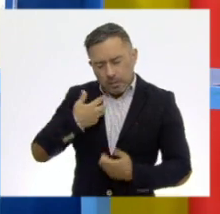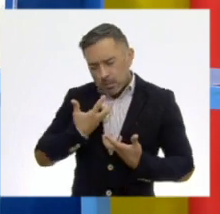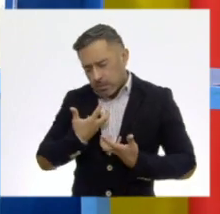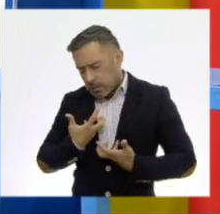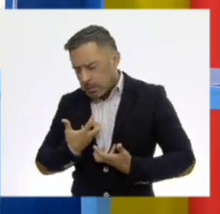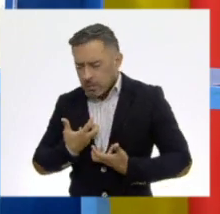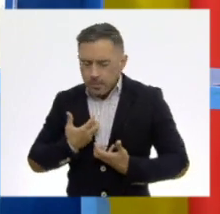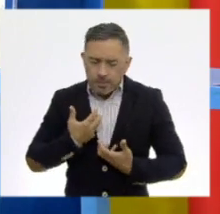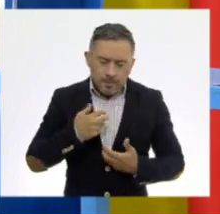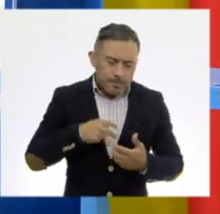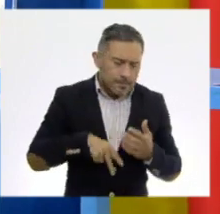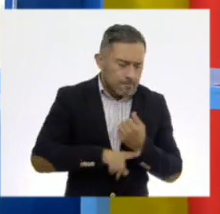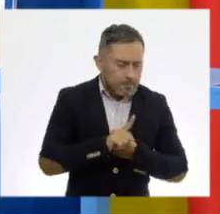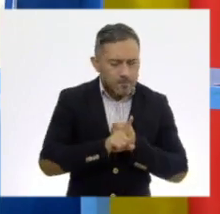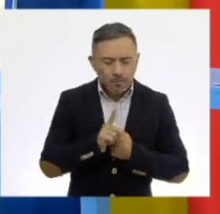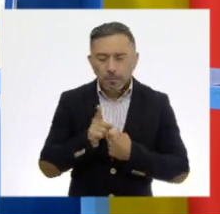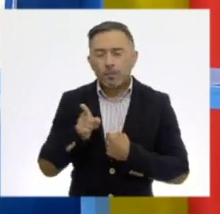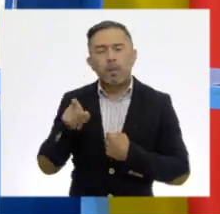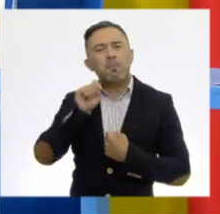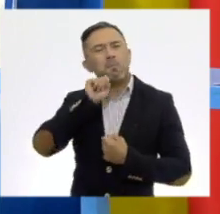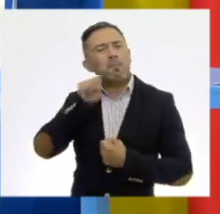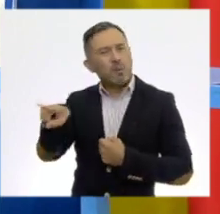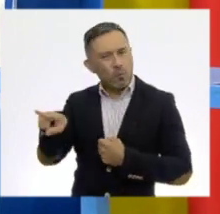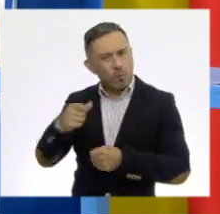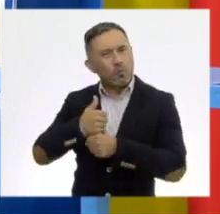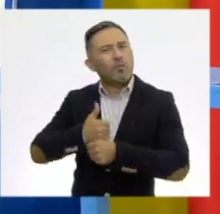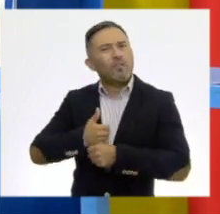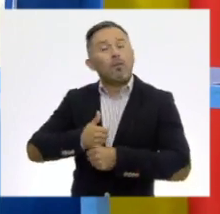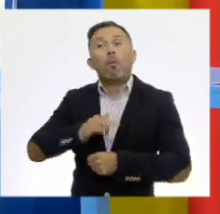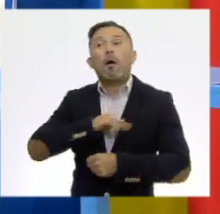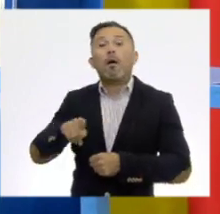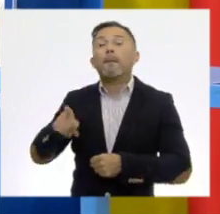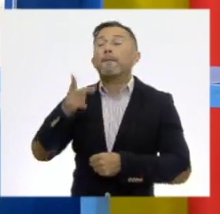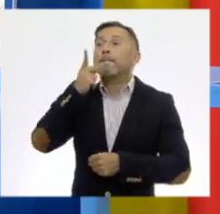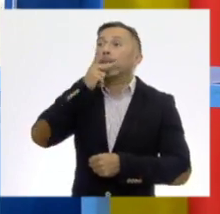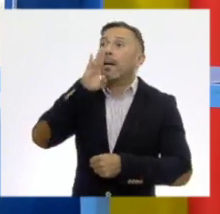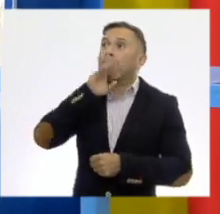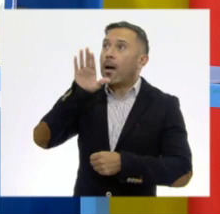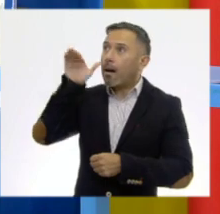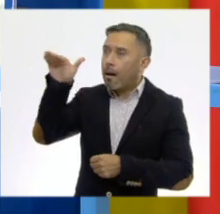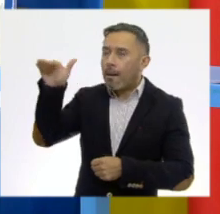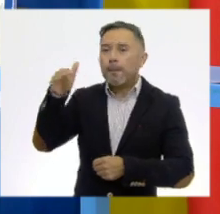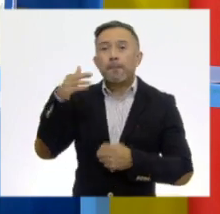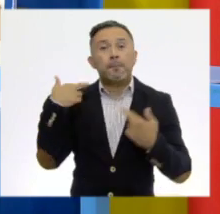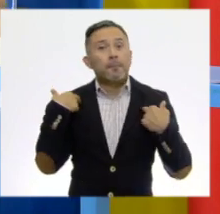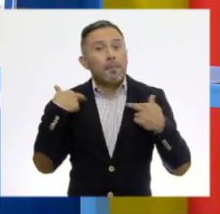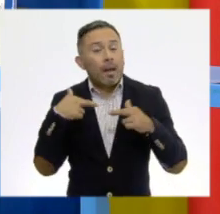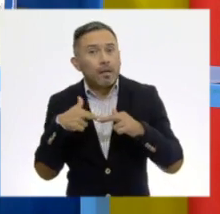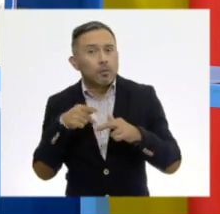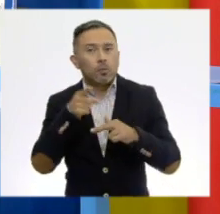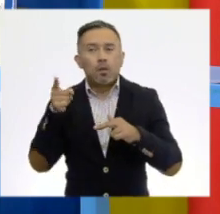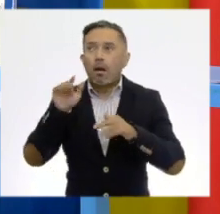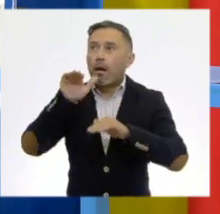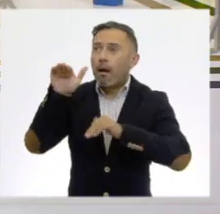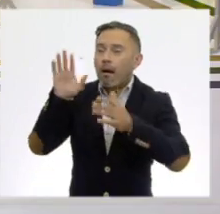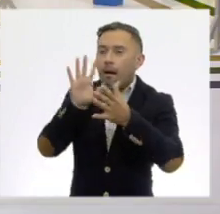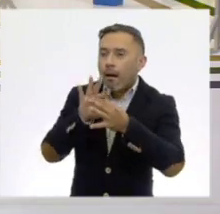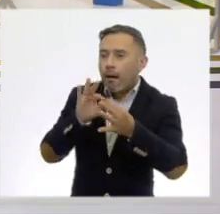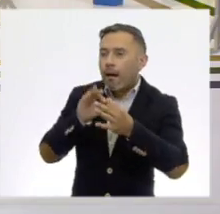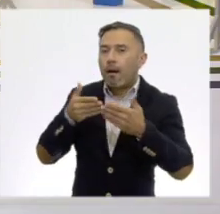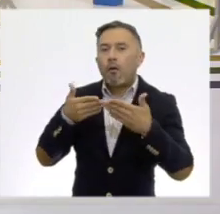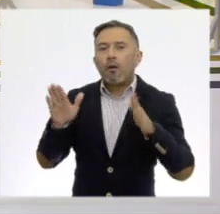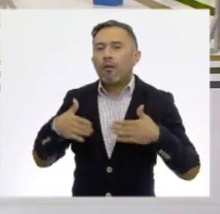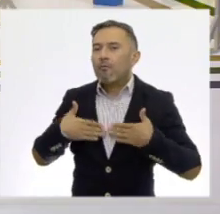hacia sus papás, hacia sus familiares, hacia sus maestras o maestros, para que entonces entre todas y todos